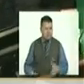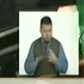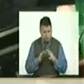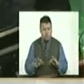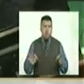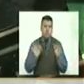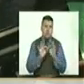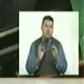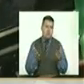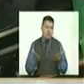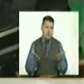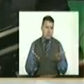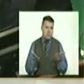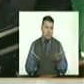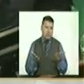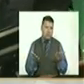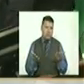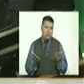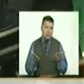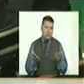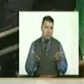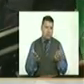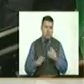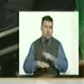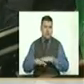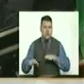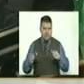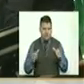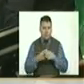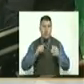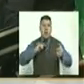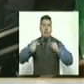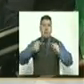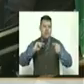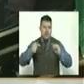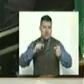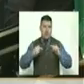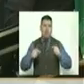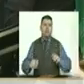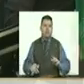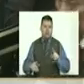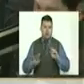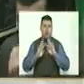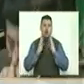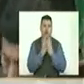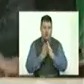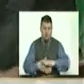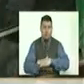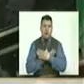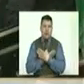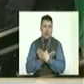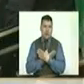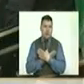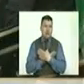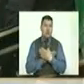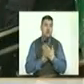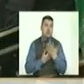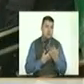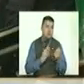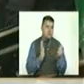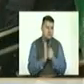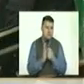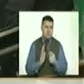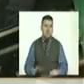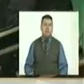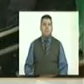una previsión importante que fue producto del debate que se llevó a cabo en el Congreso de la República. Yo quiero reivindicar